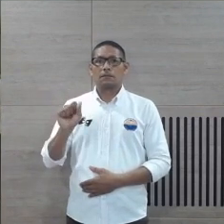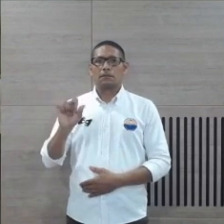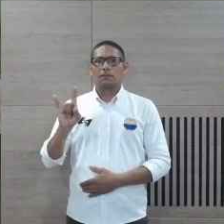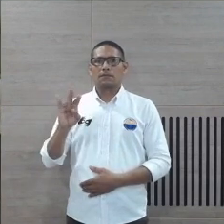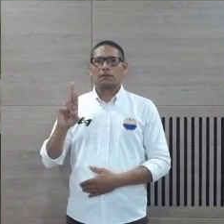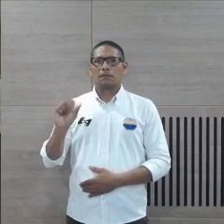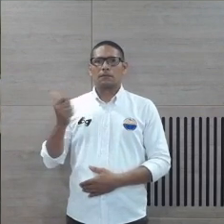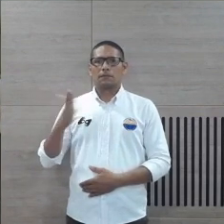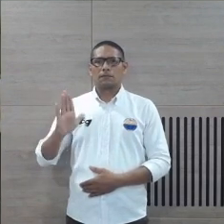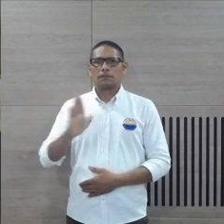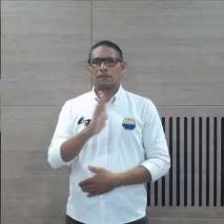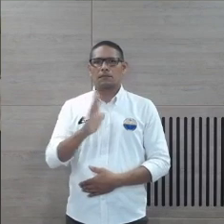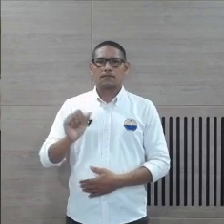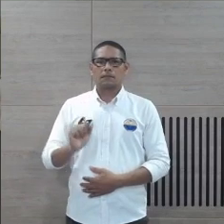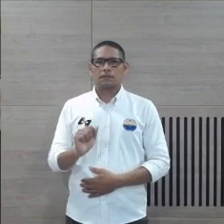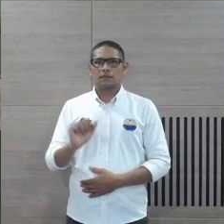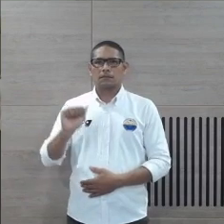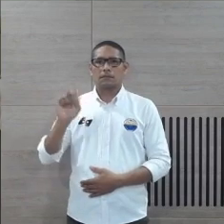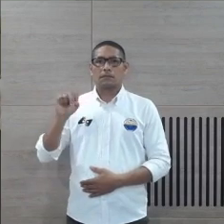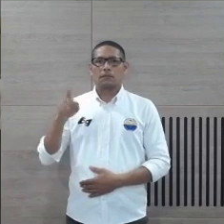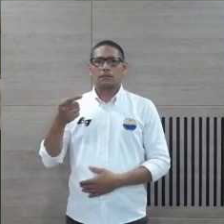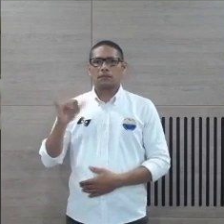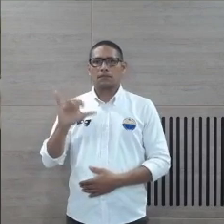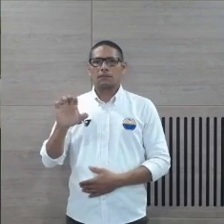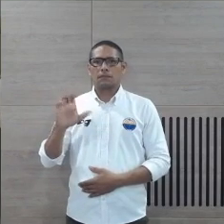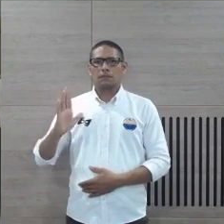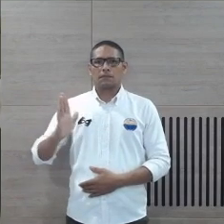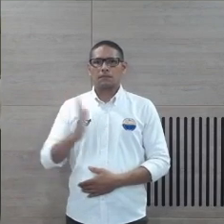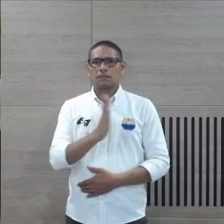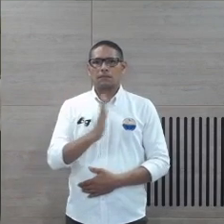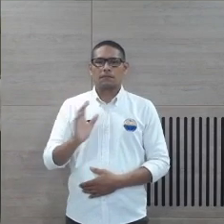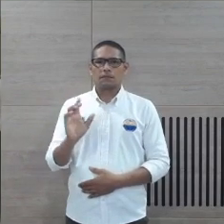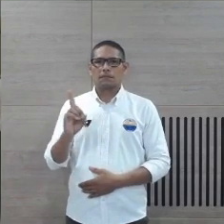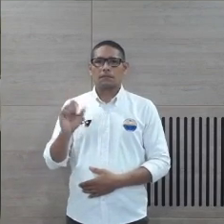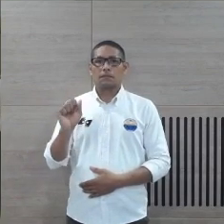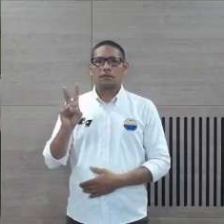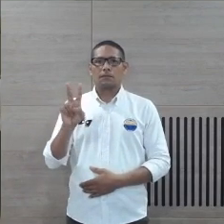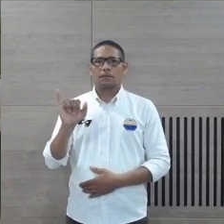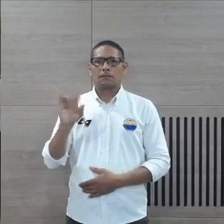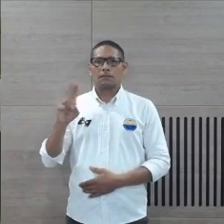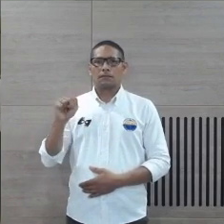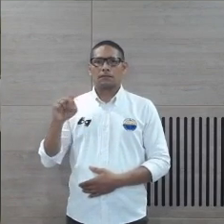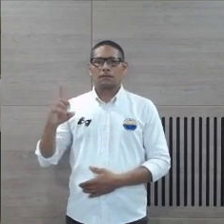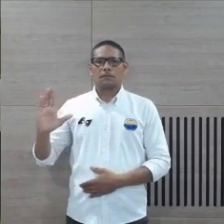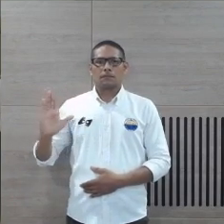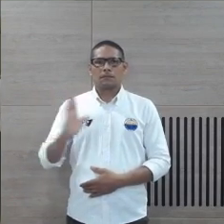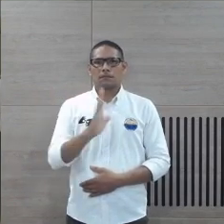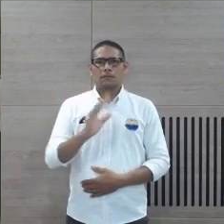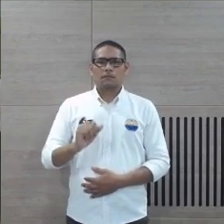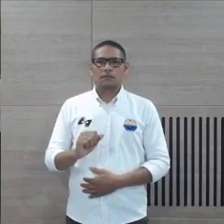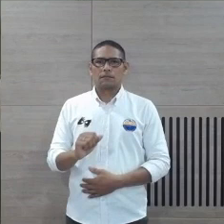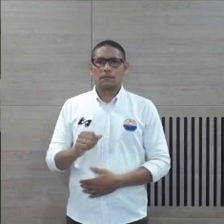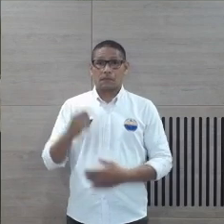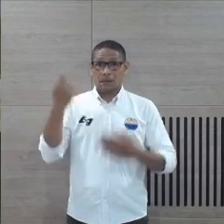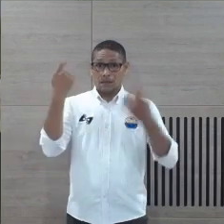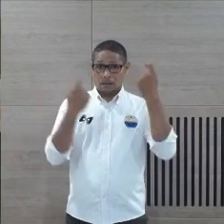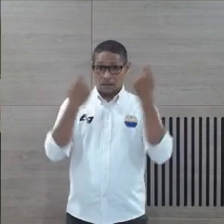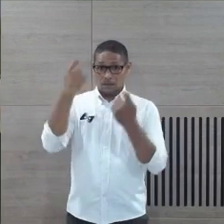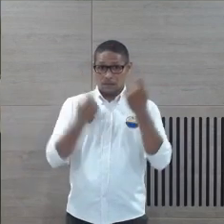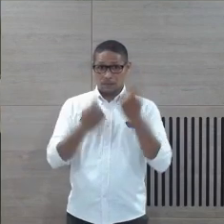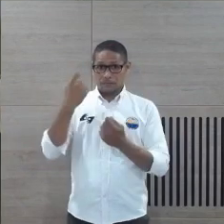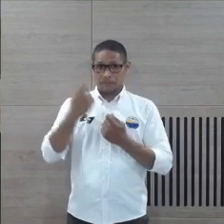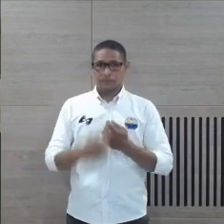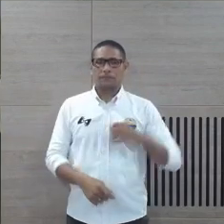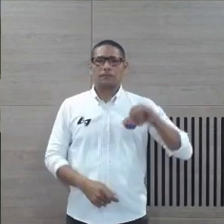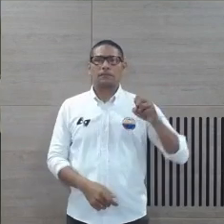Marcela Torrado Ascanio. David José Vega Borja. Economista. Jorge Luis Sarmiento Cadena.